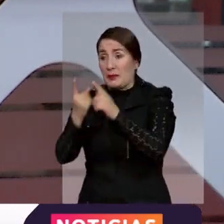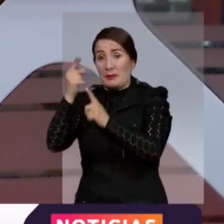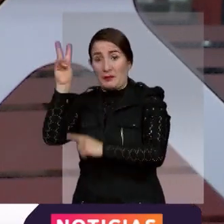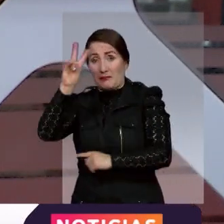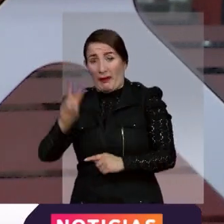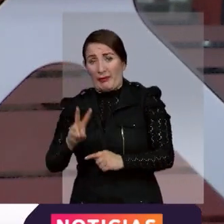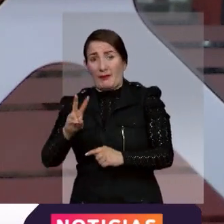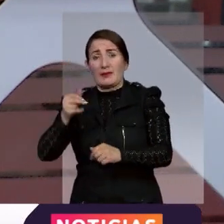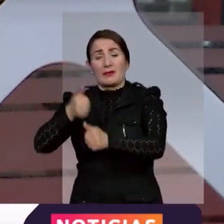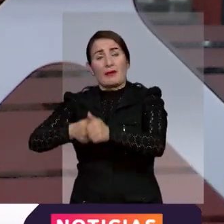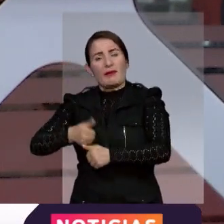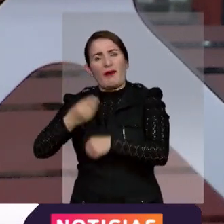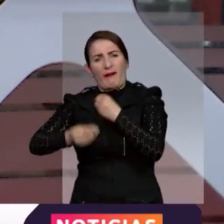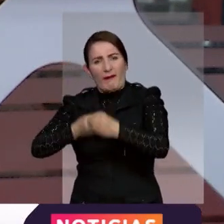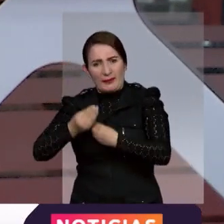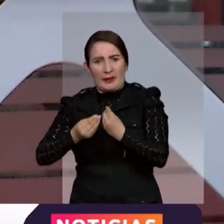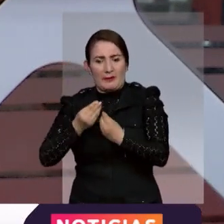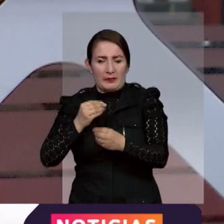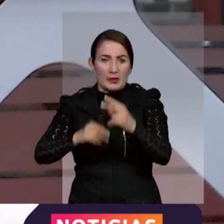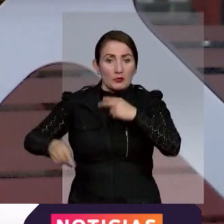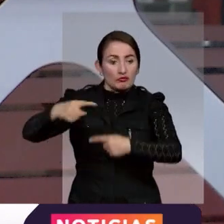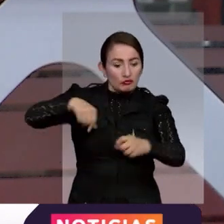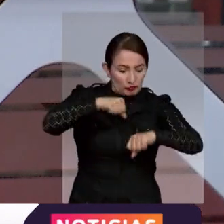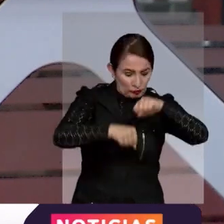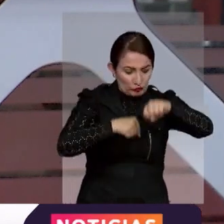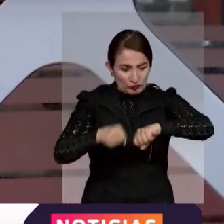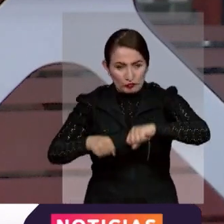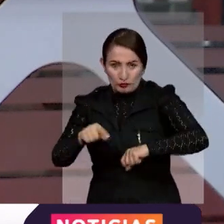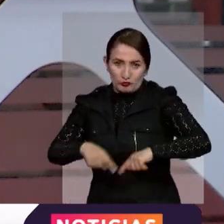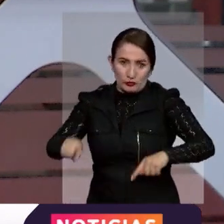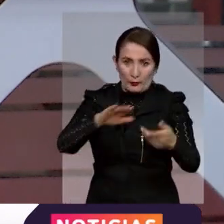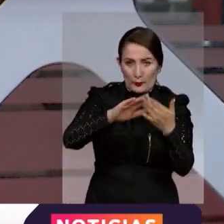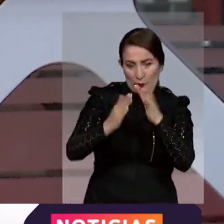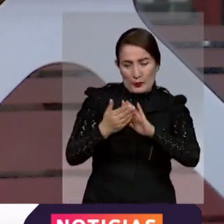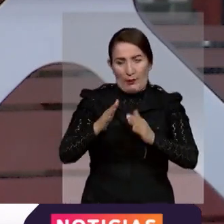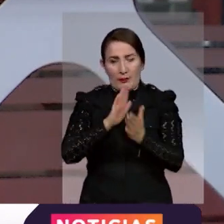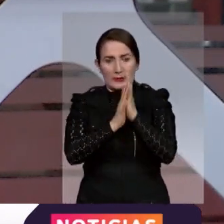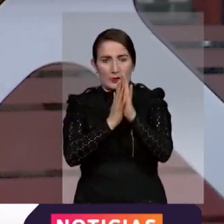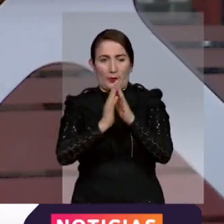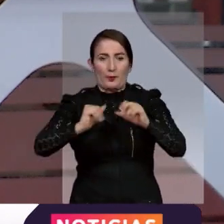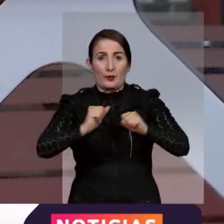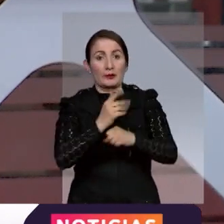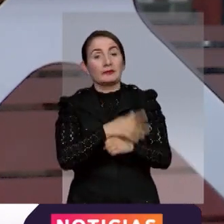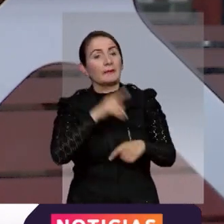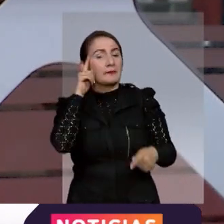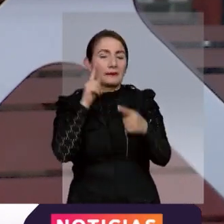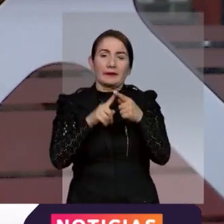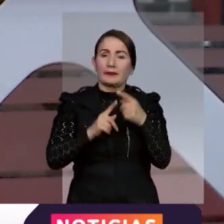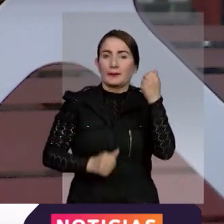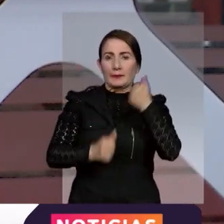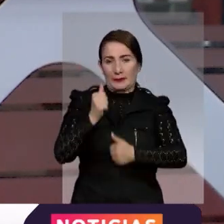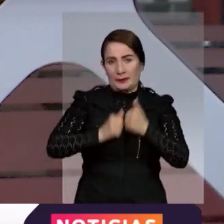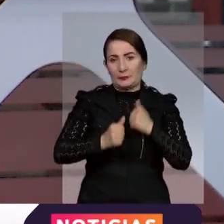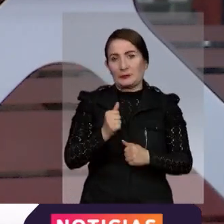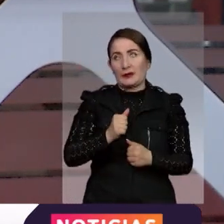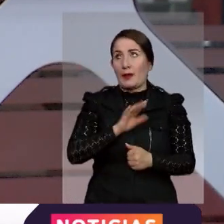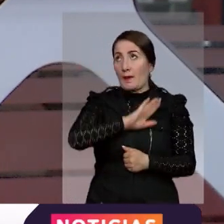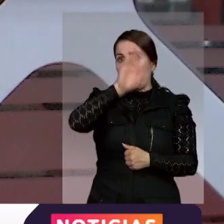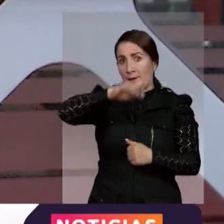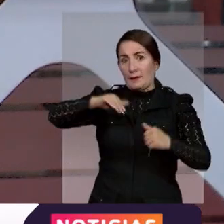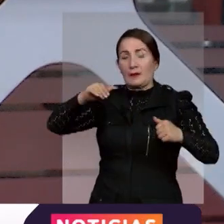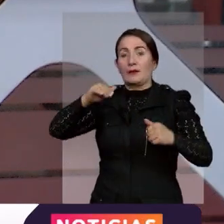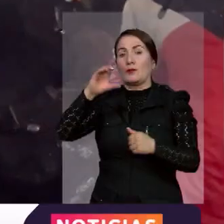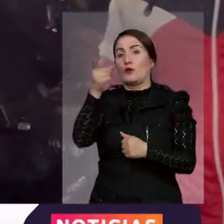de cada mes se realizarán bicirrecorridos nocturnos con la comunidad del centro de Bogotá. La meta hoy será llegar al Cerro de